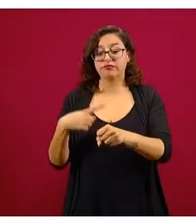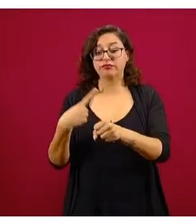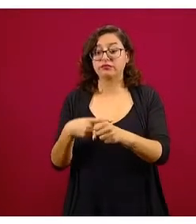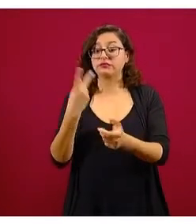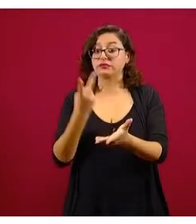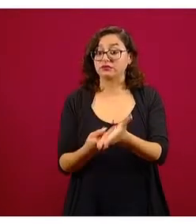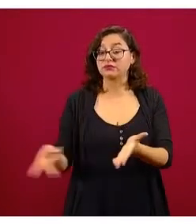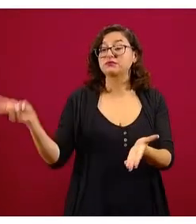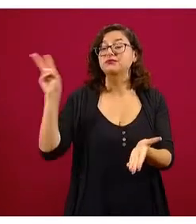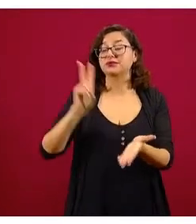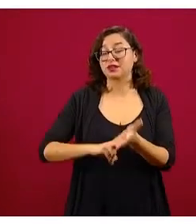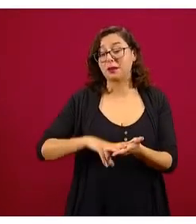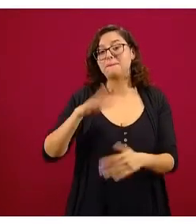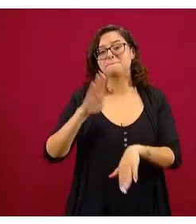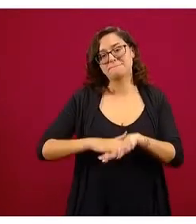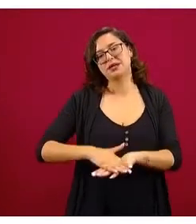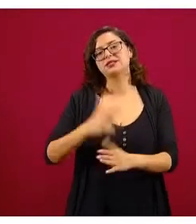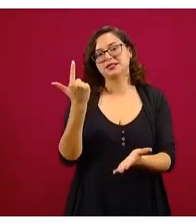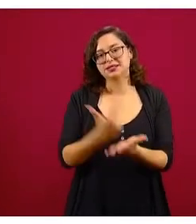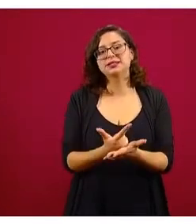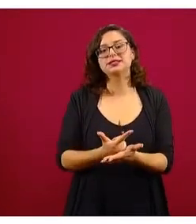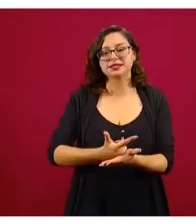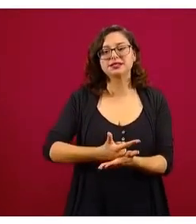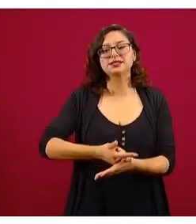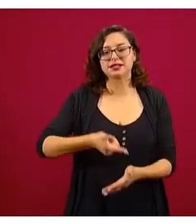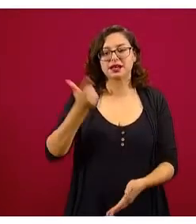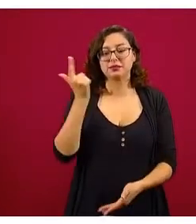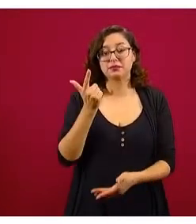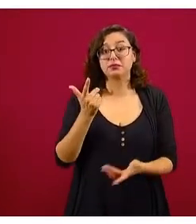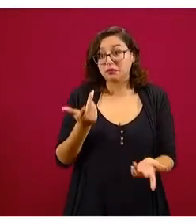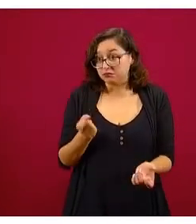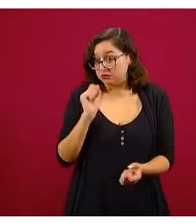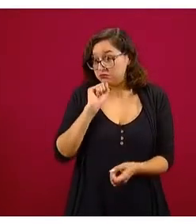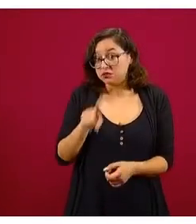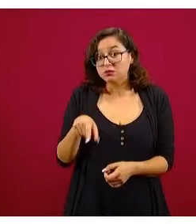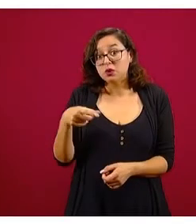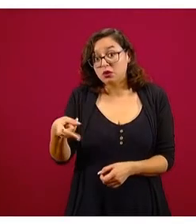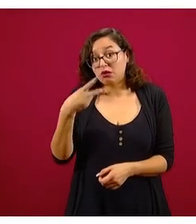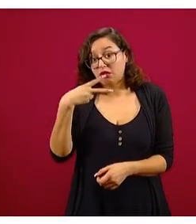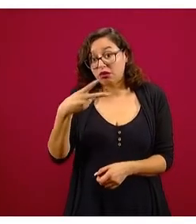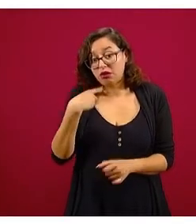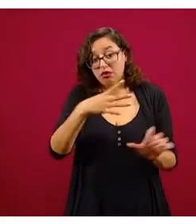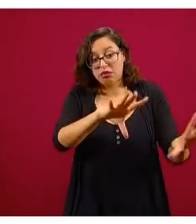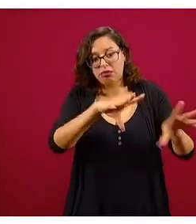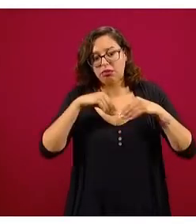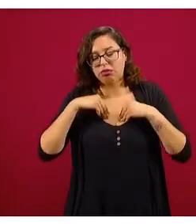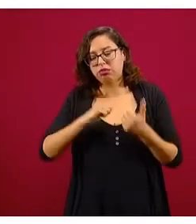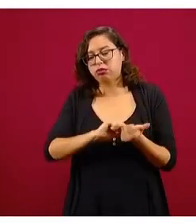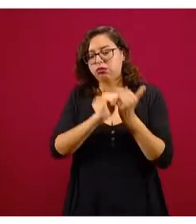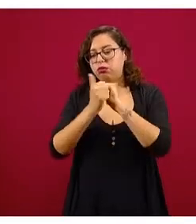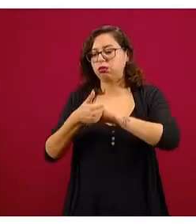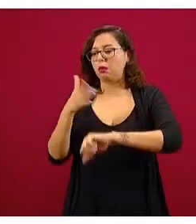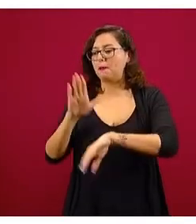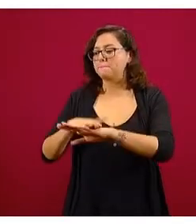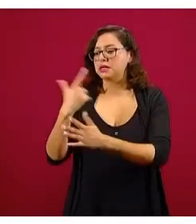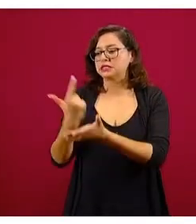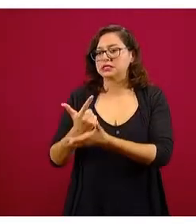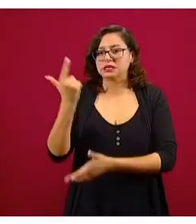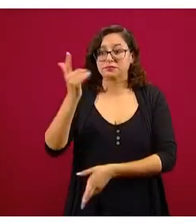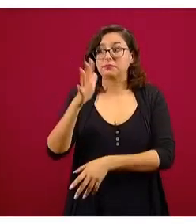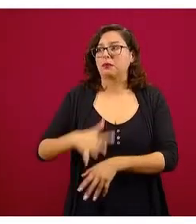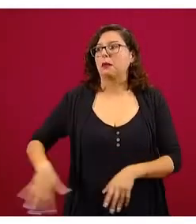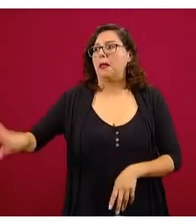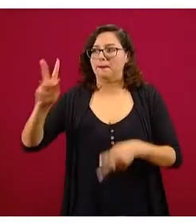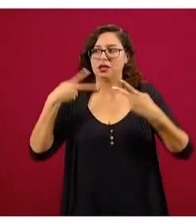o factor de riesgo en su caso, como el tabaquismo, están también presentes en la población general y de alguna manera también están presentes